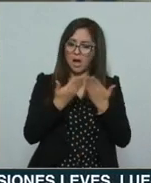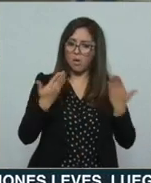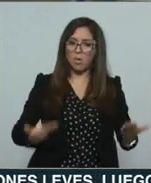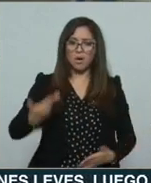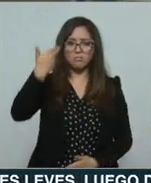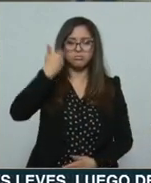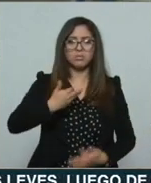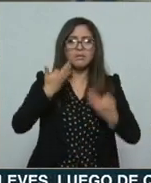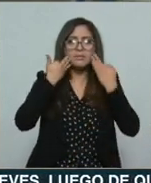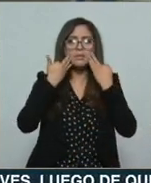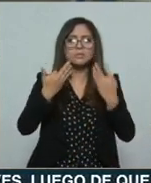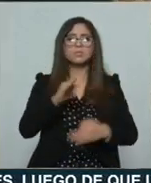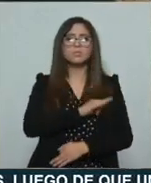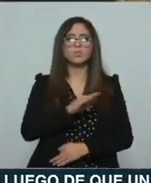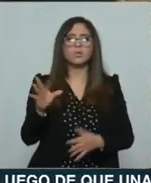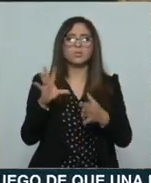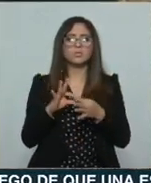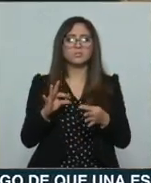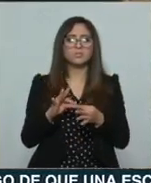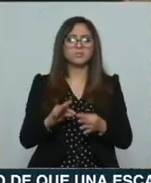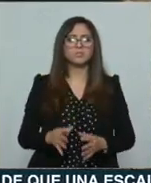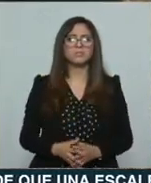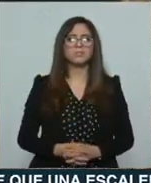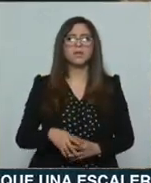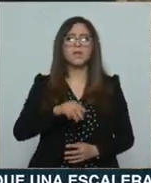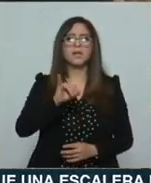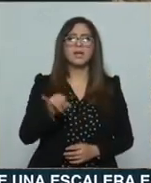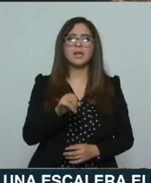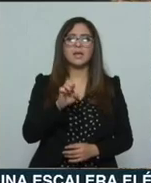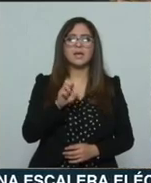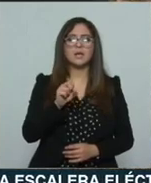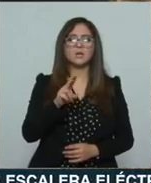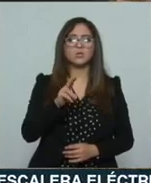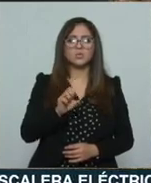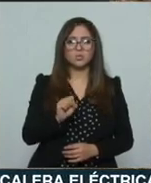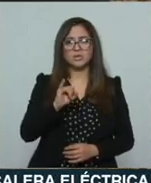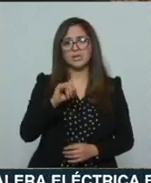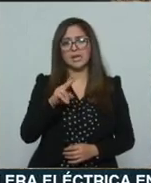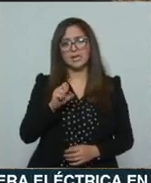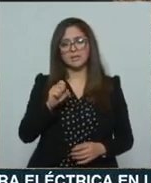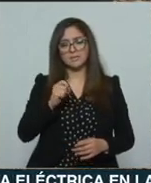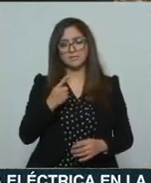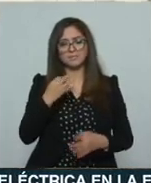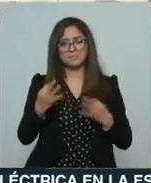fiel testimonio de ello. Con imágenes de Jesús Arias, Iraíz Morquecho, 21 Noticias.